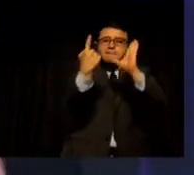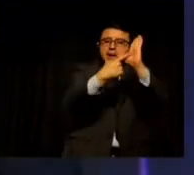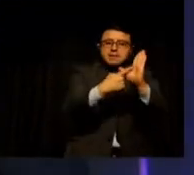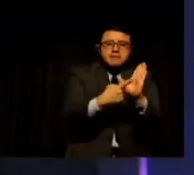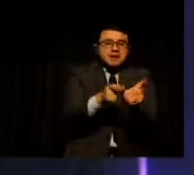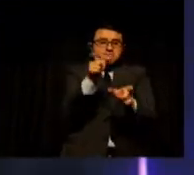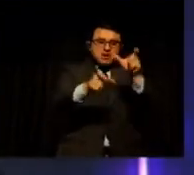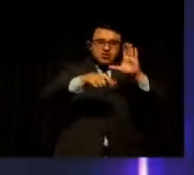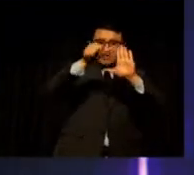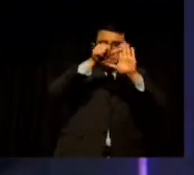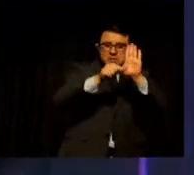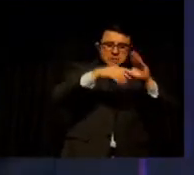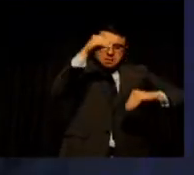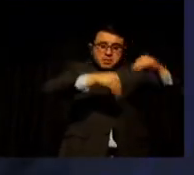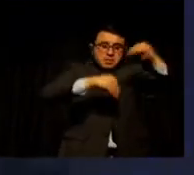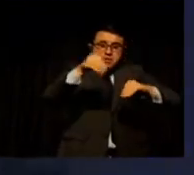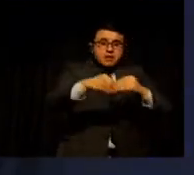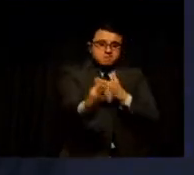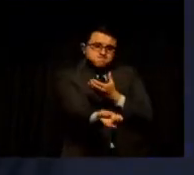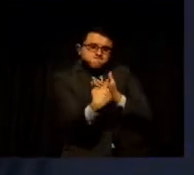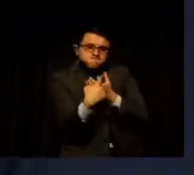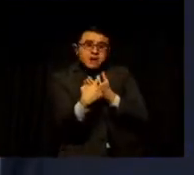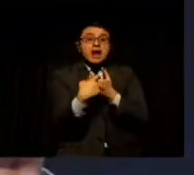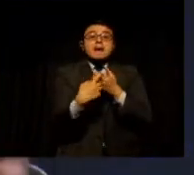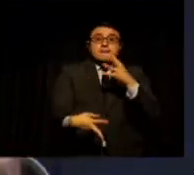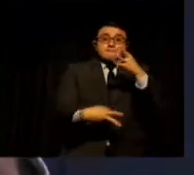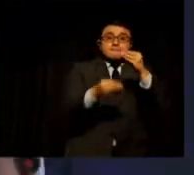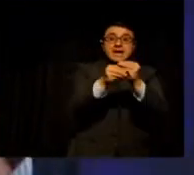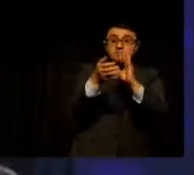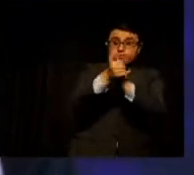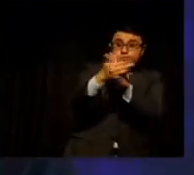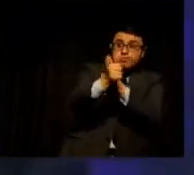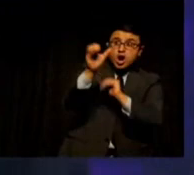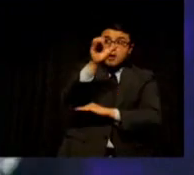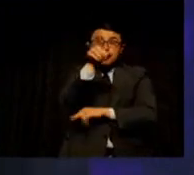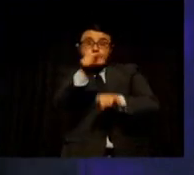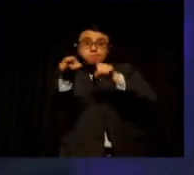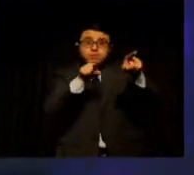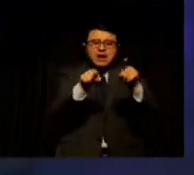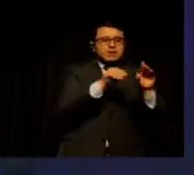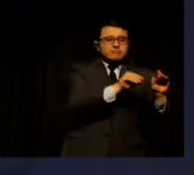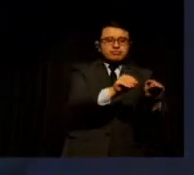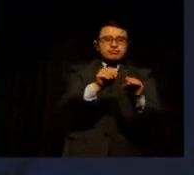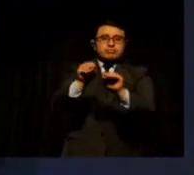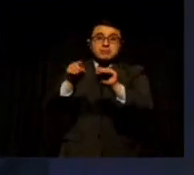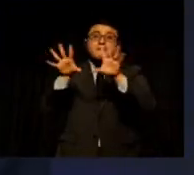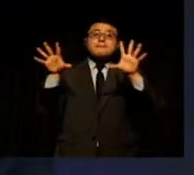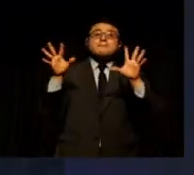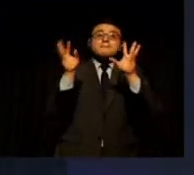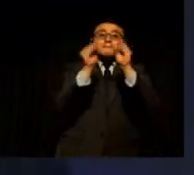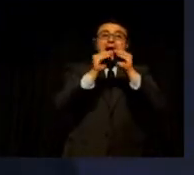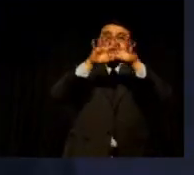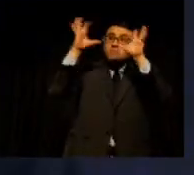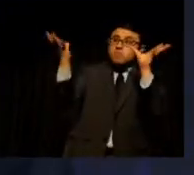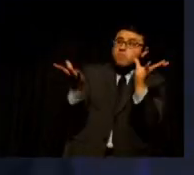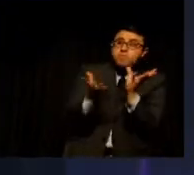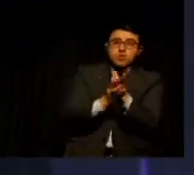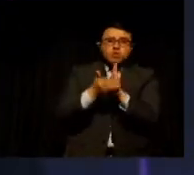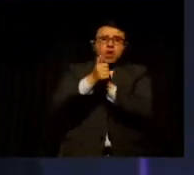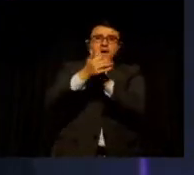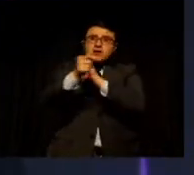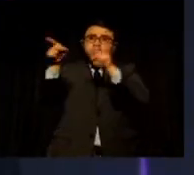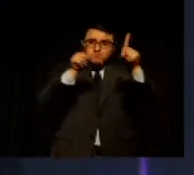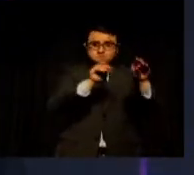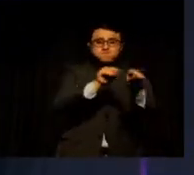mejores programadores y ayudar a formar al talento que hay en colombia junto con todo el talento global que tenemos dentro del banc y unnim o